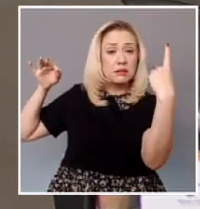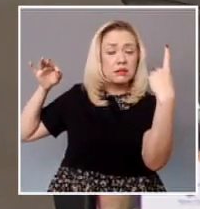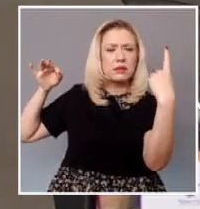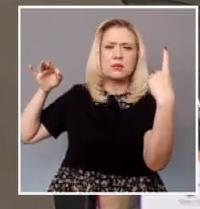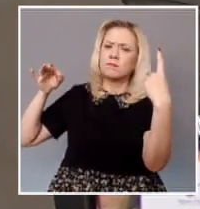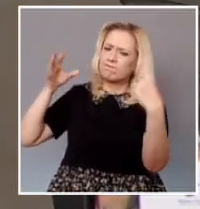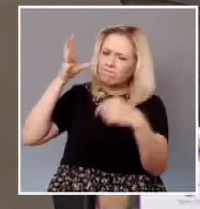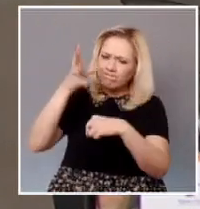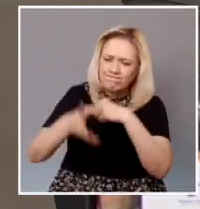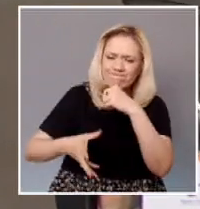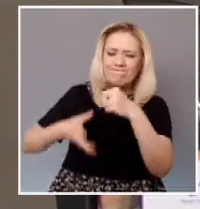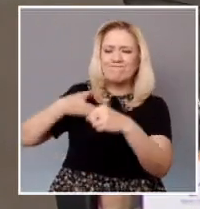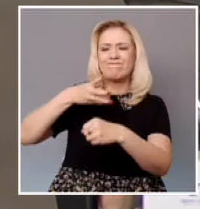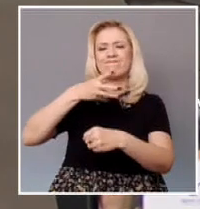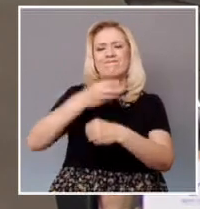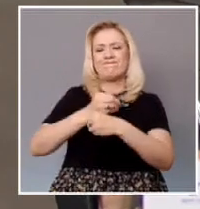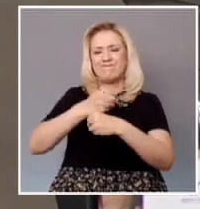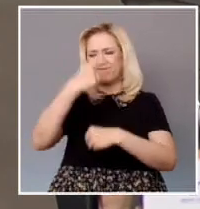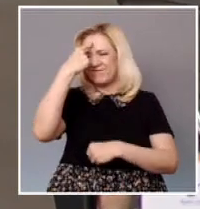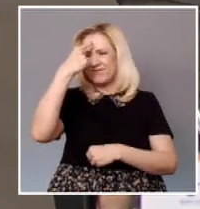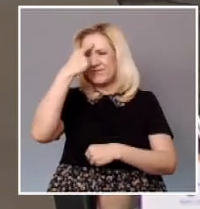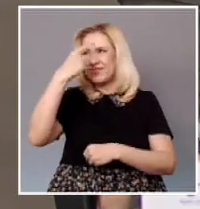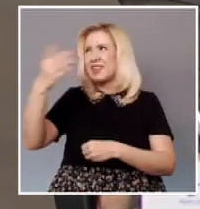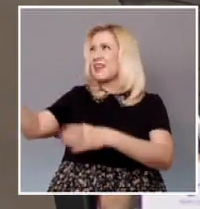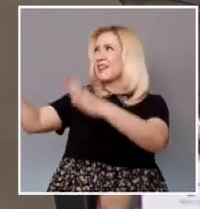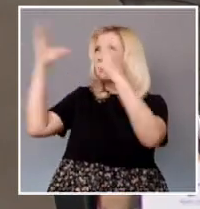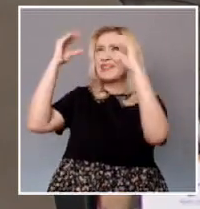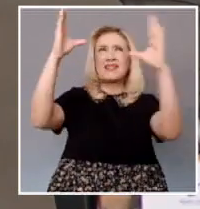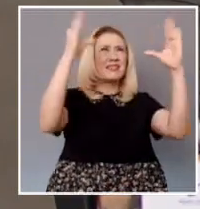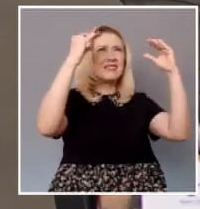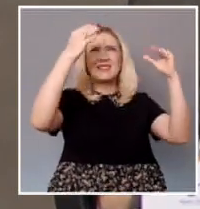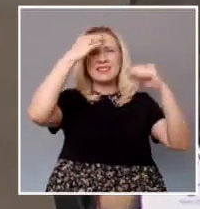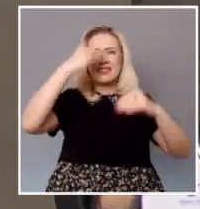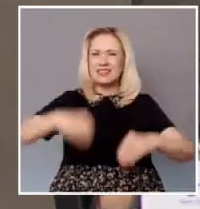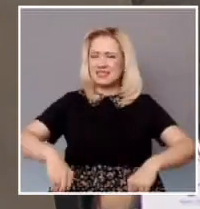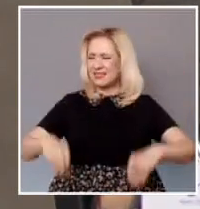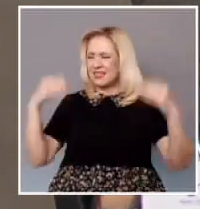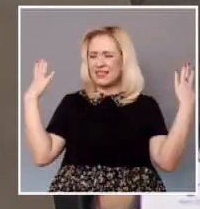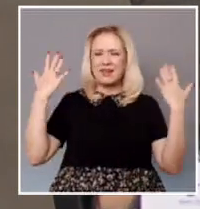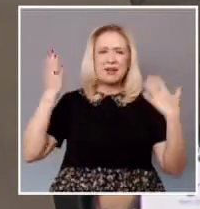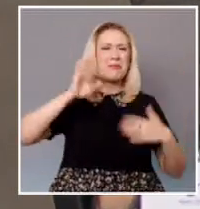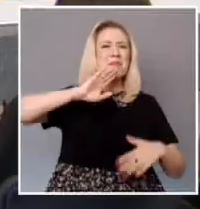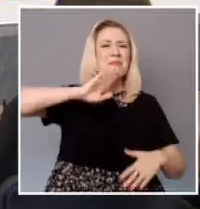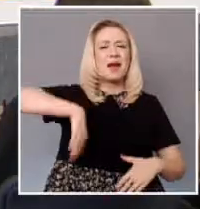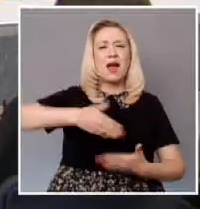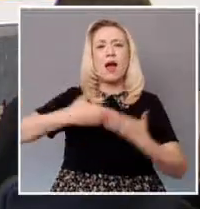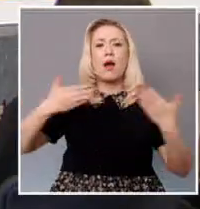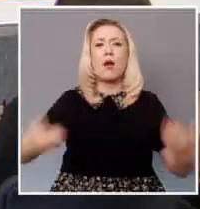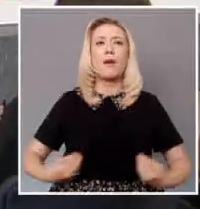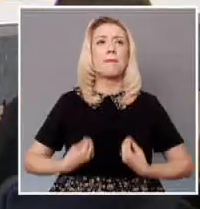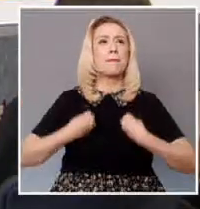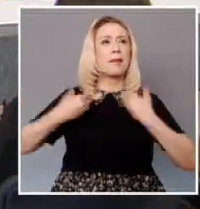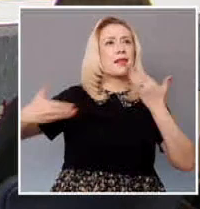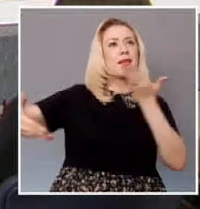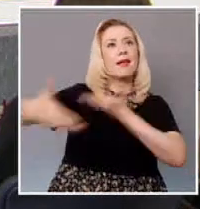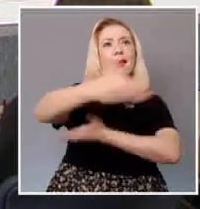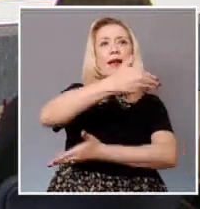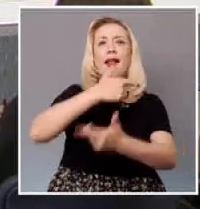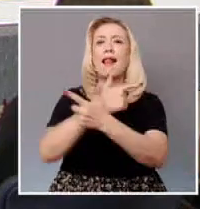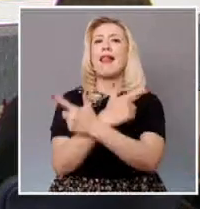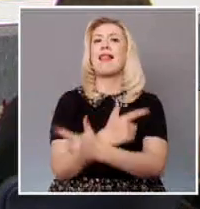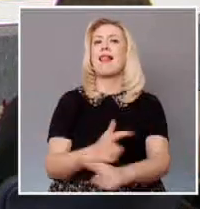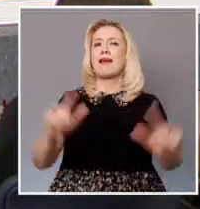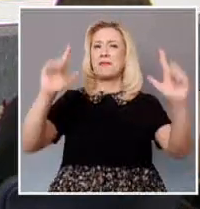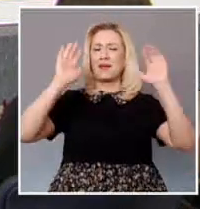reconstruirnos, reconstruir una sociedad libre de violencia. En ceremonia en la que estuvieron